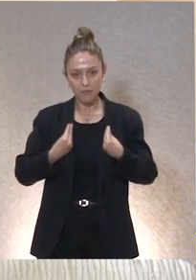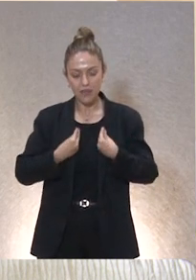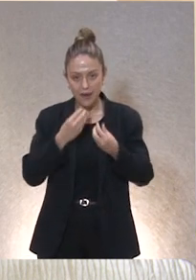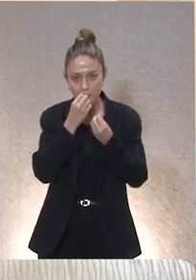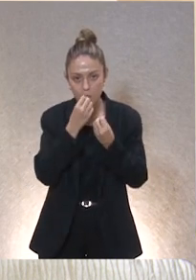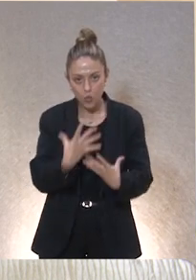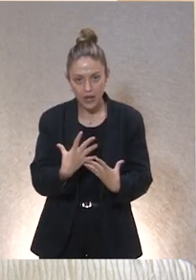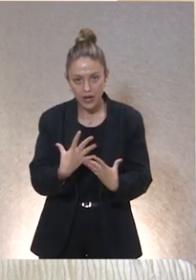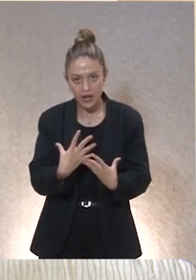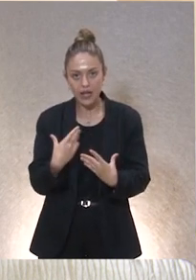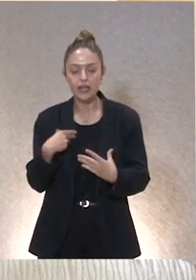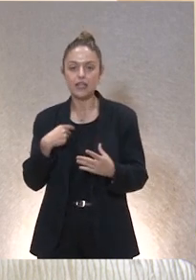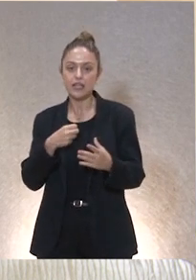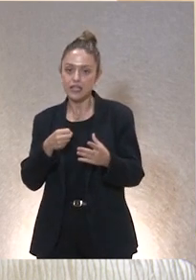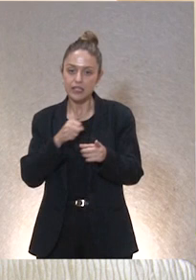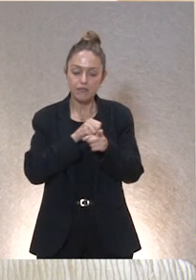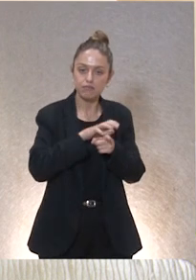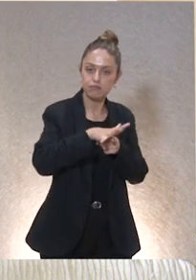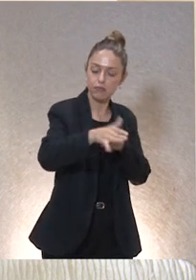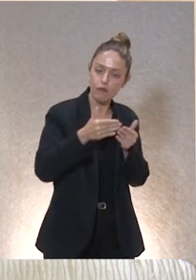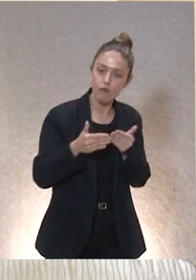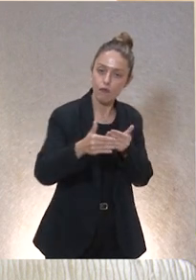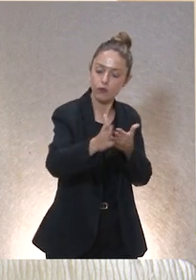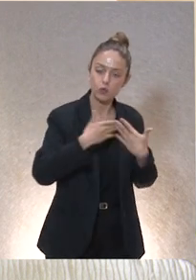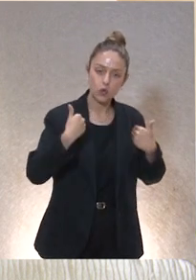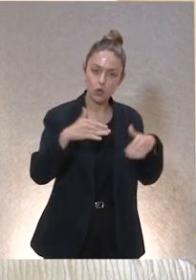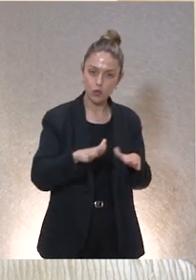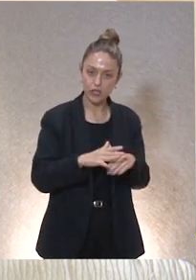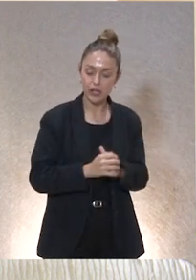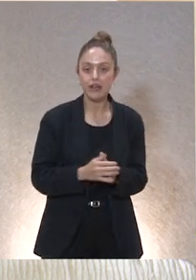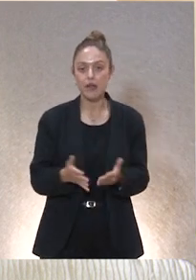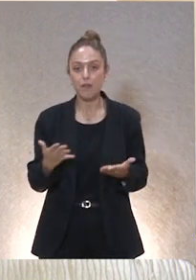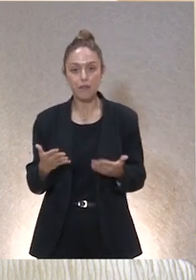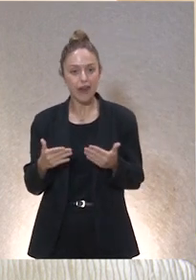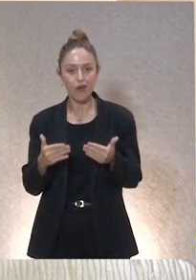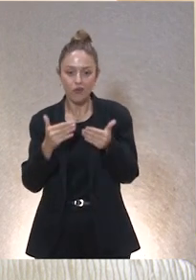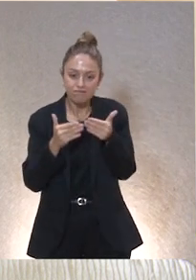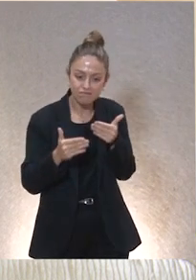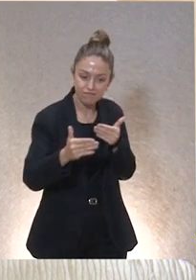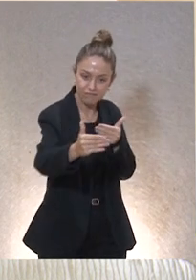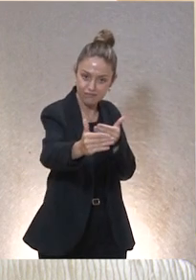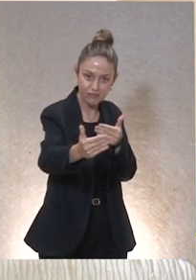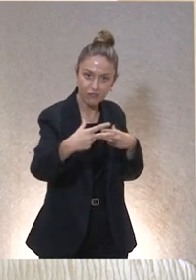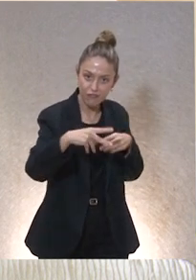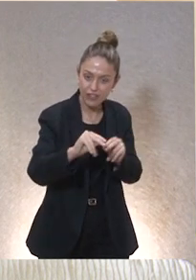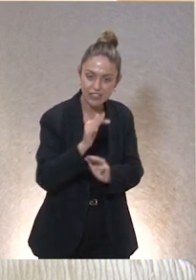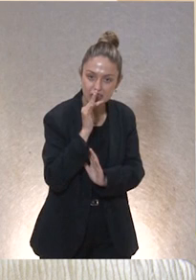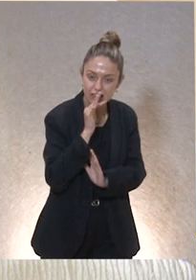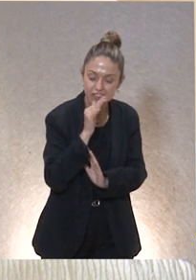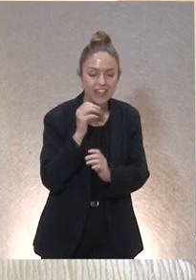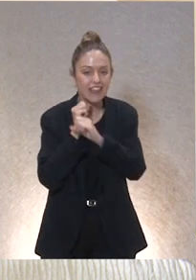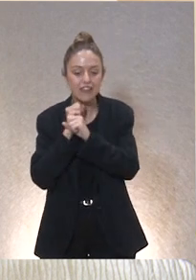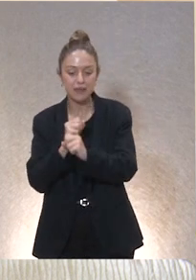que puedan proyectar como mejor les parezca pero ese legado está inacabado seguimos siendo dependientes de tus